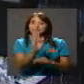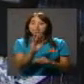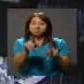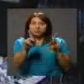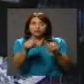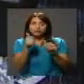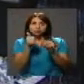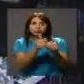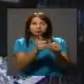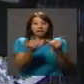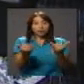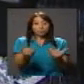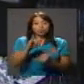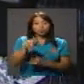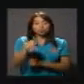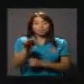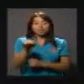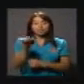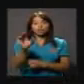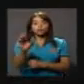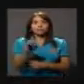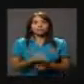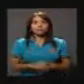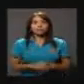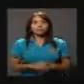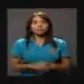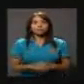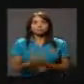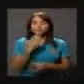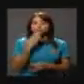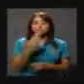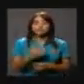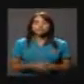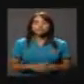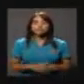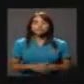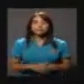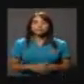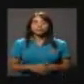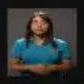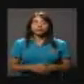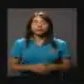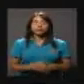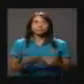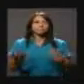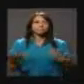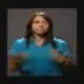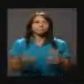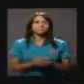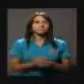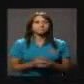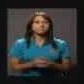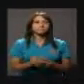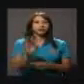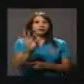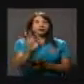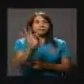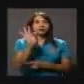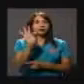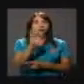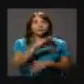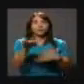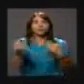damos la palabra a don José Miguel Corrales muchas gracias es una invitación a todos los